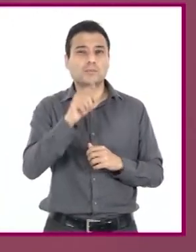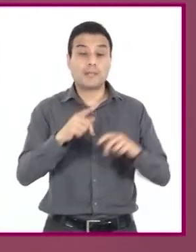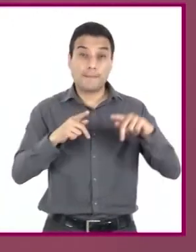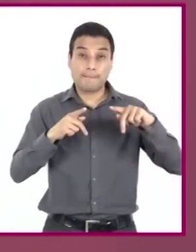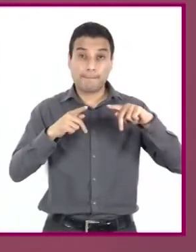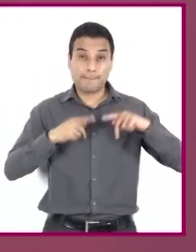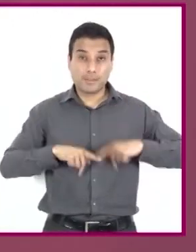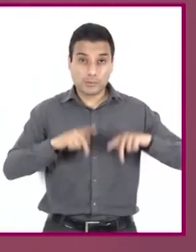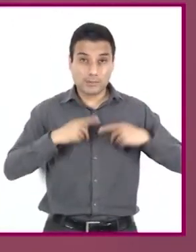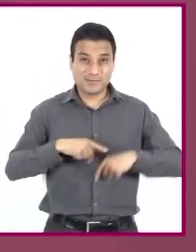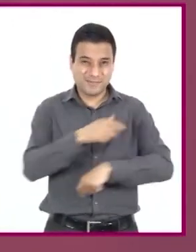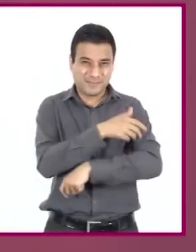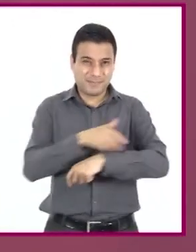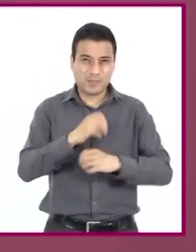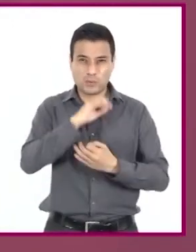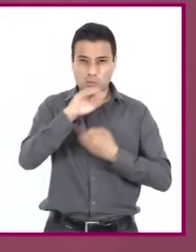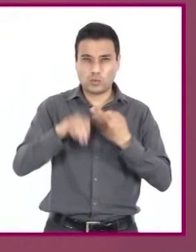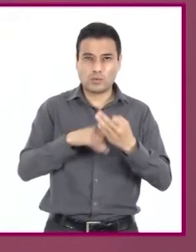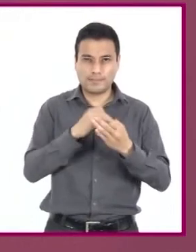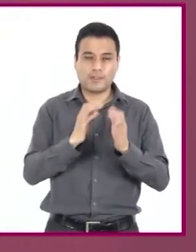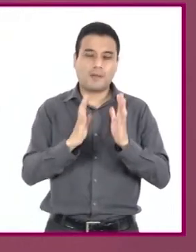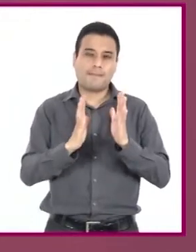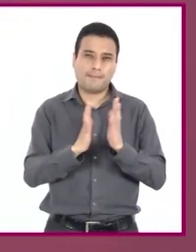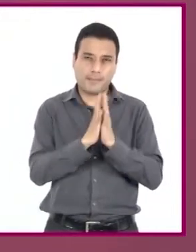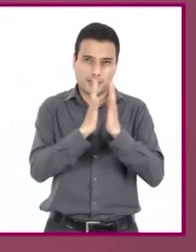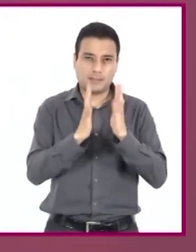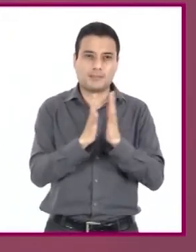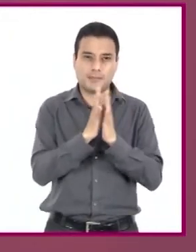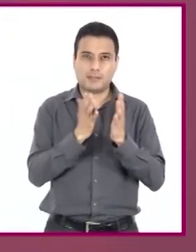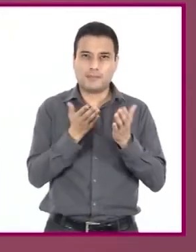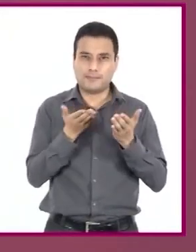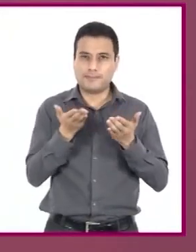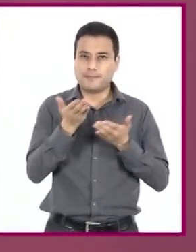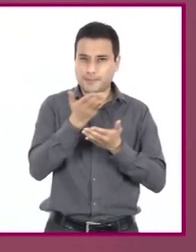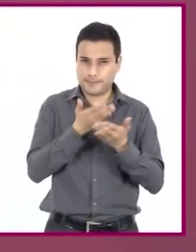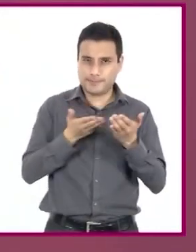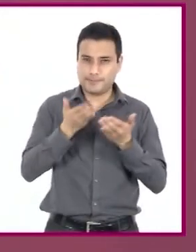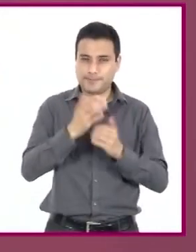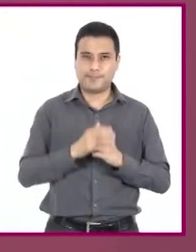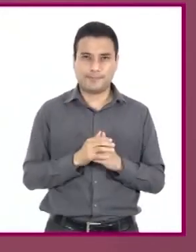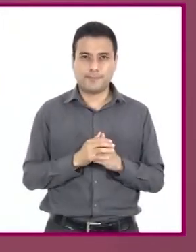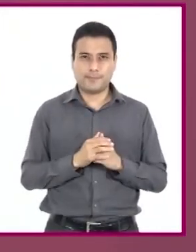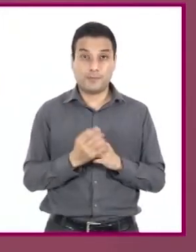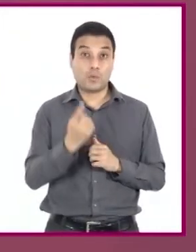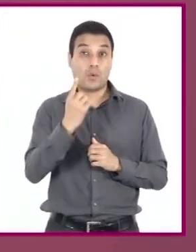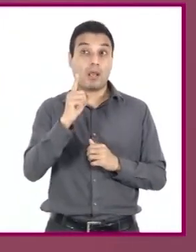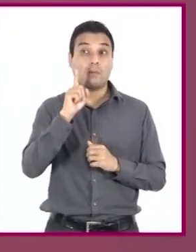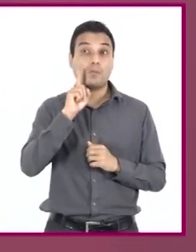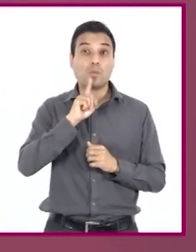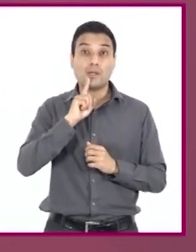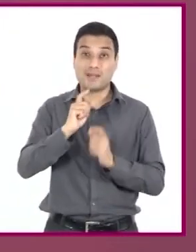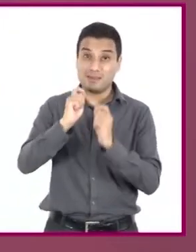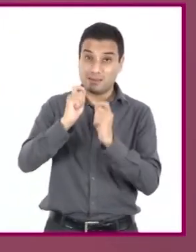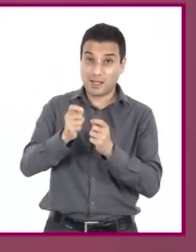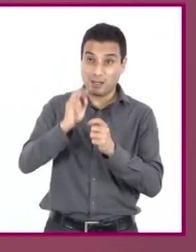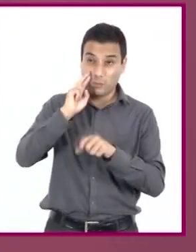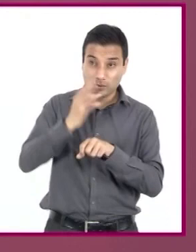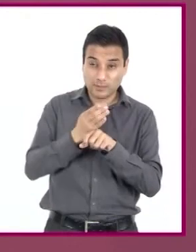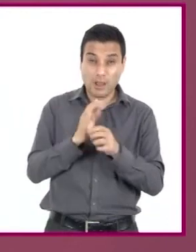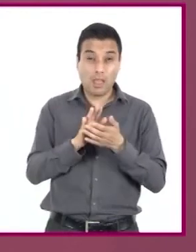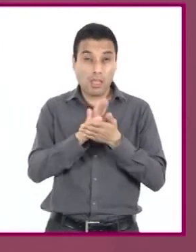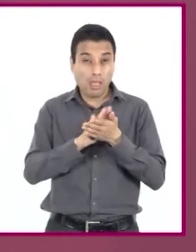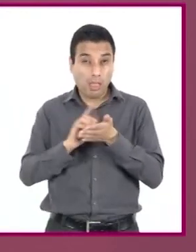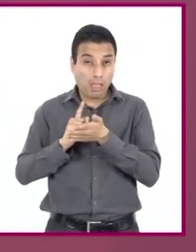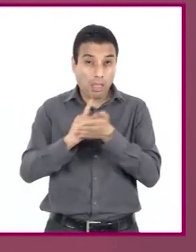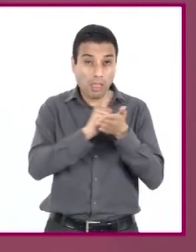de la familia participen y colaboren y no dejar la carga a una sola persona que por lo